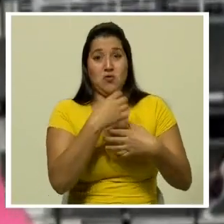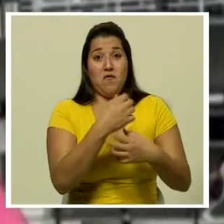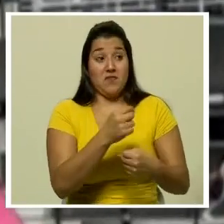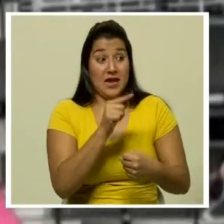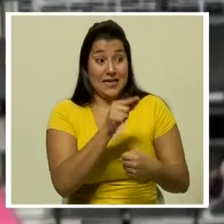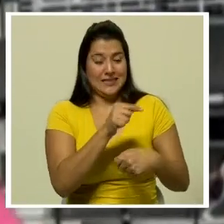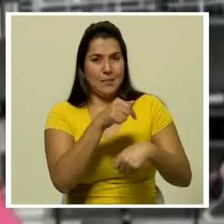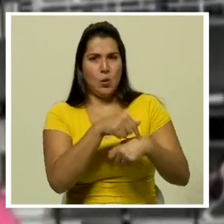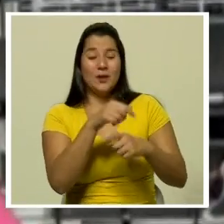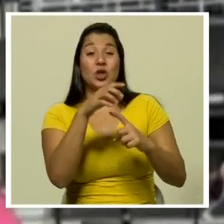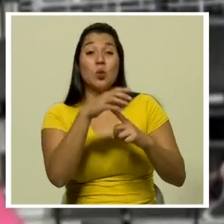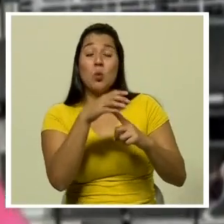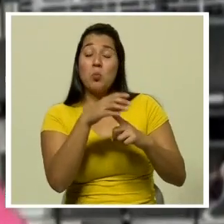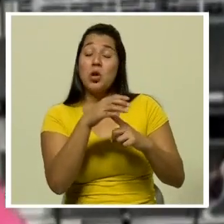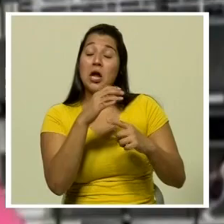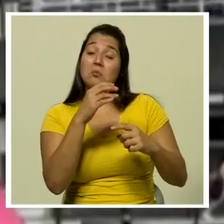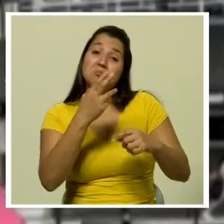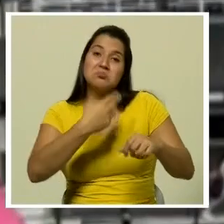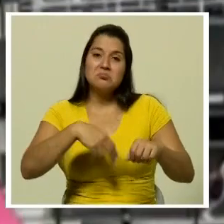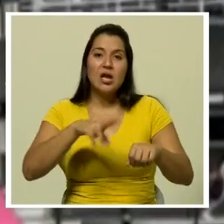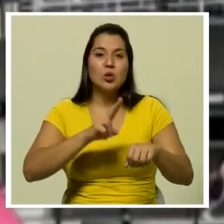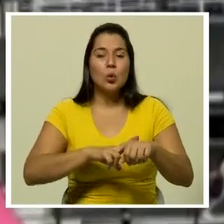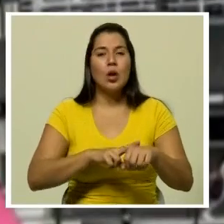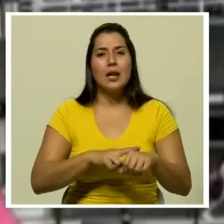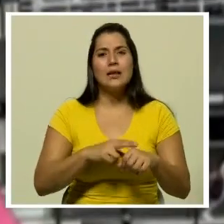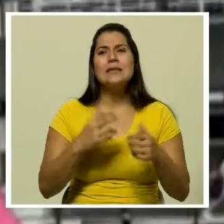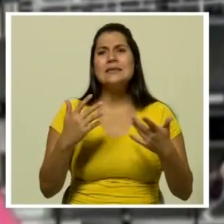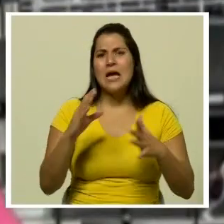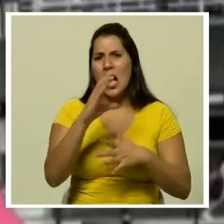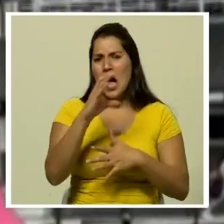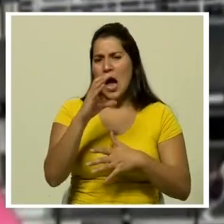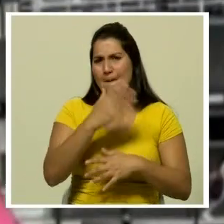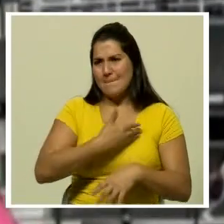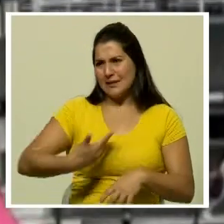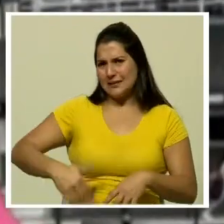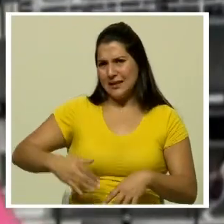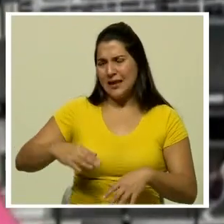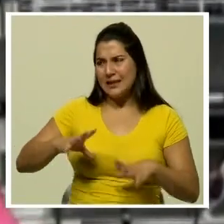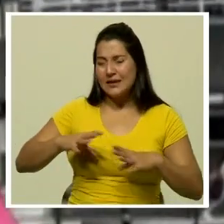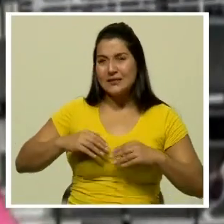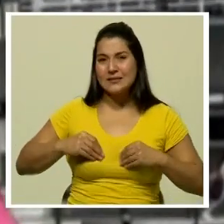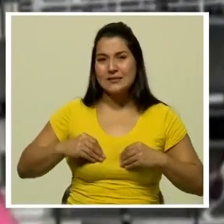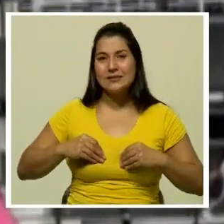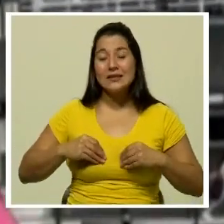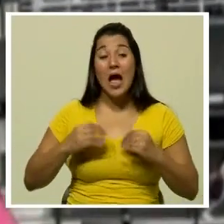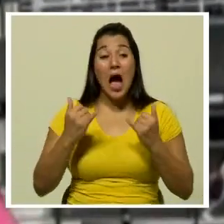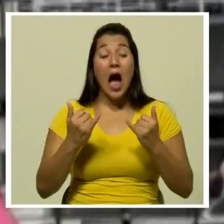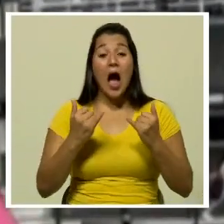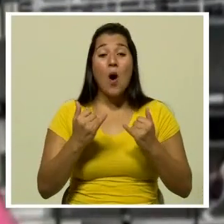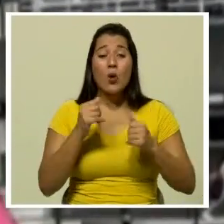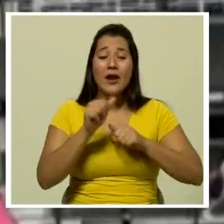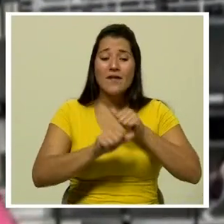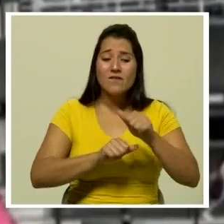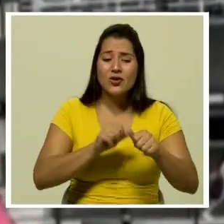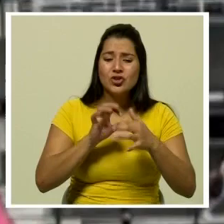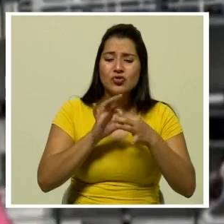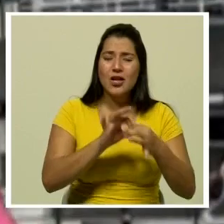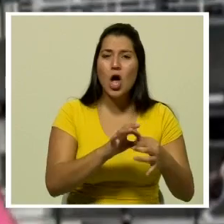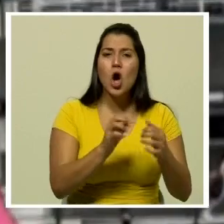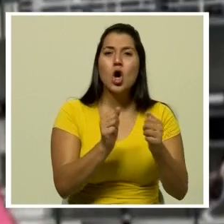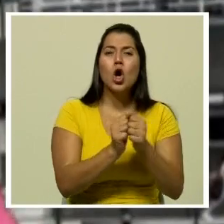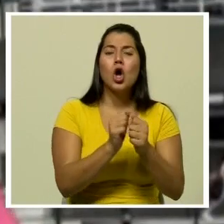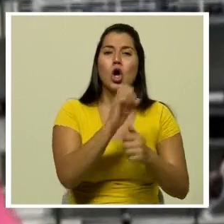como Estado, y el presidente lo reconoció en su informe, tiene que ver con el Estado costarricense, con el Estado,